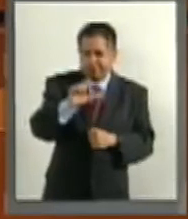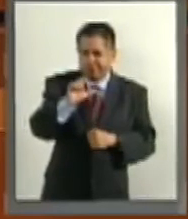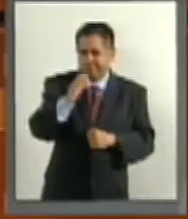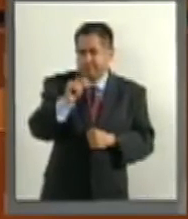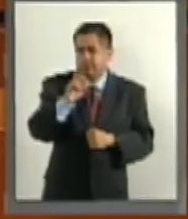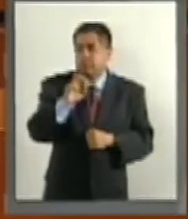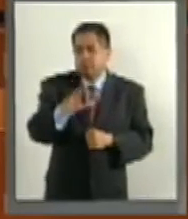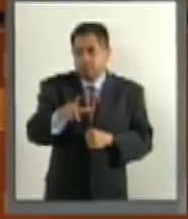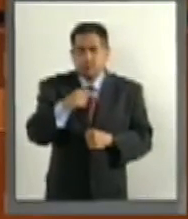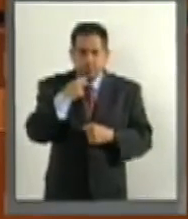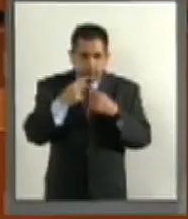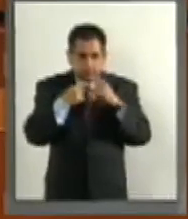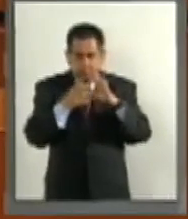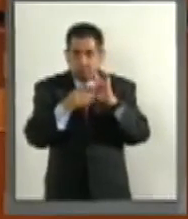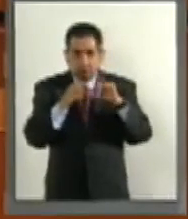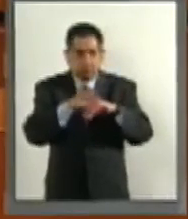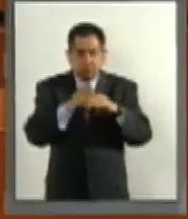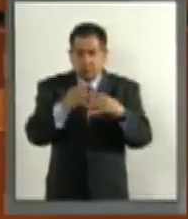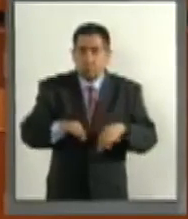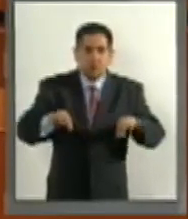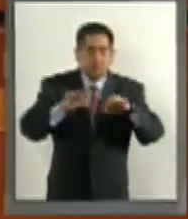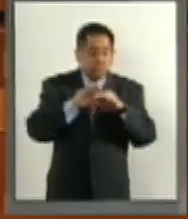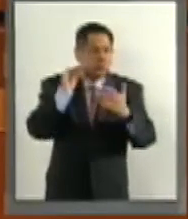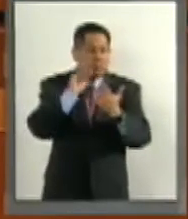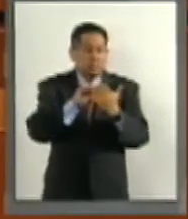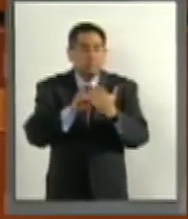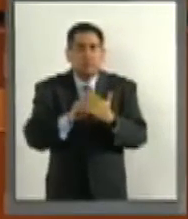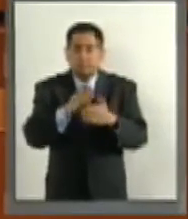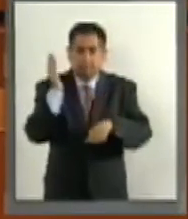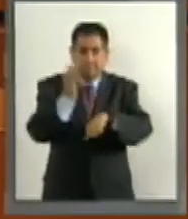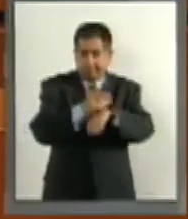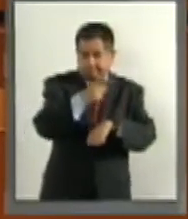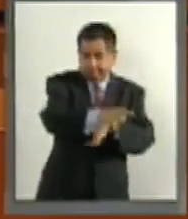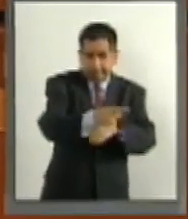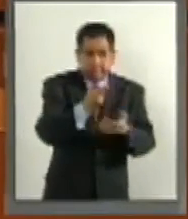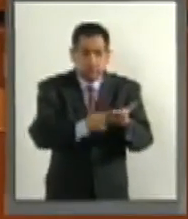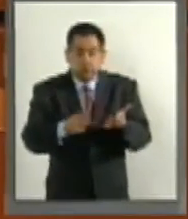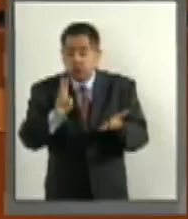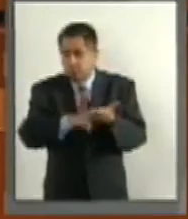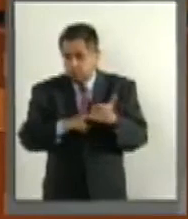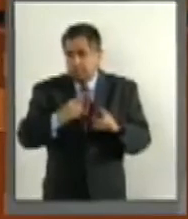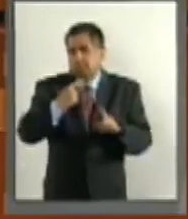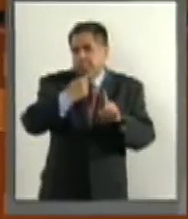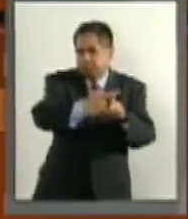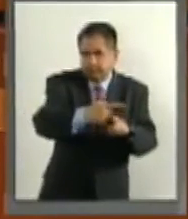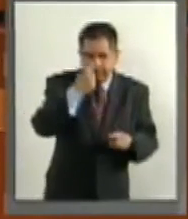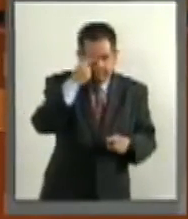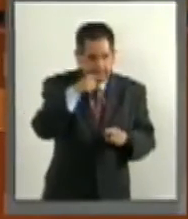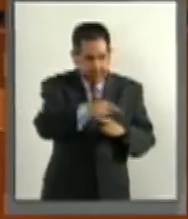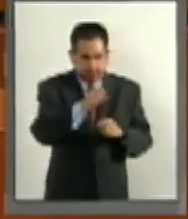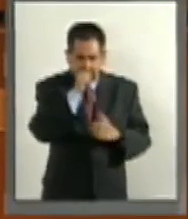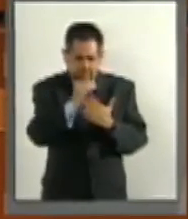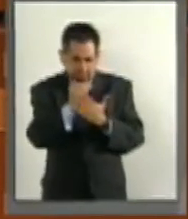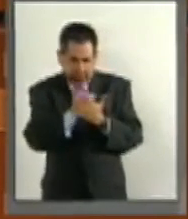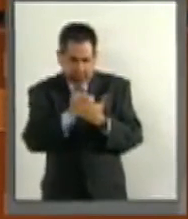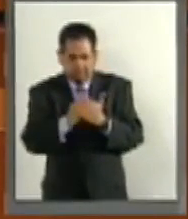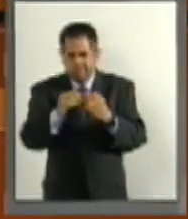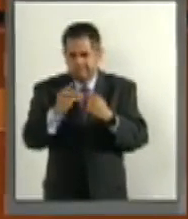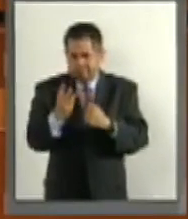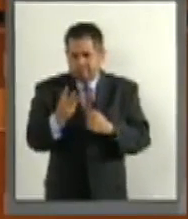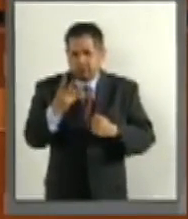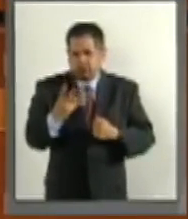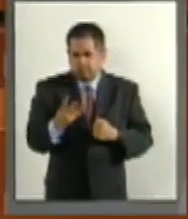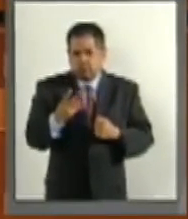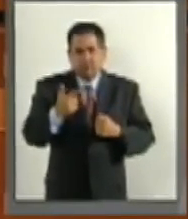se establece un agravante que aumenta las penas hasta en una mitad en los tipos penales señalados en las fracciones tercera,